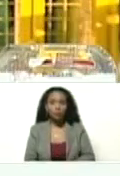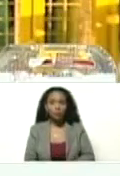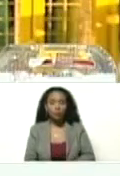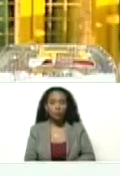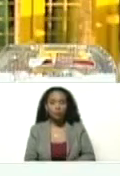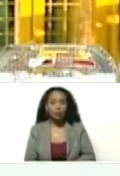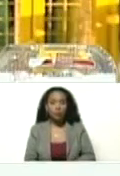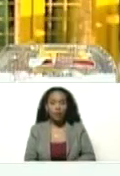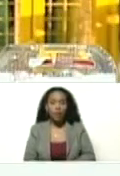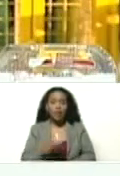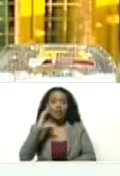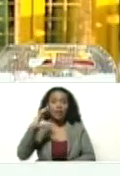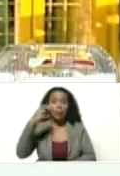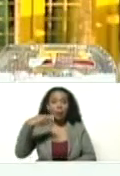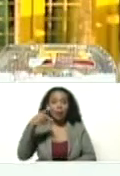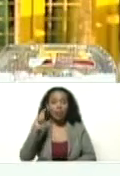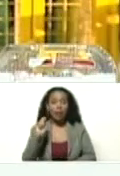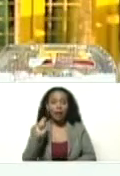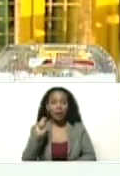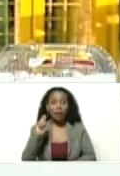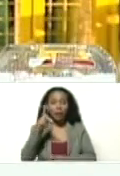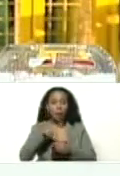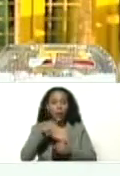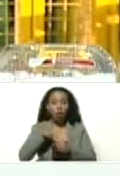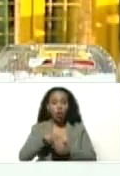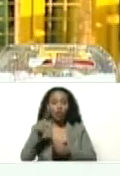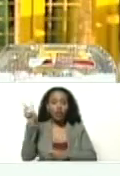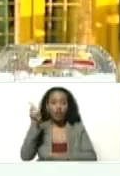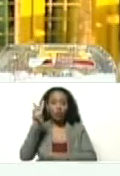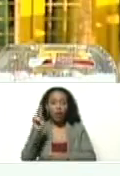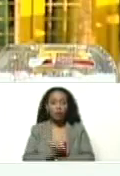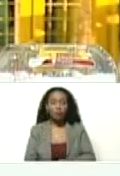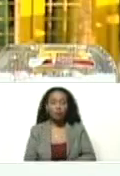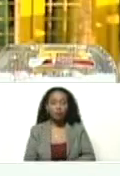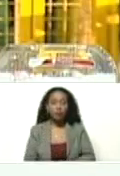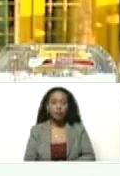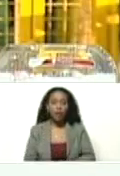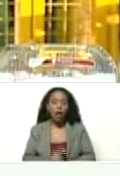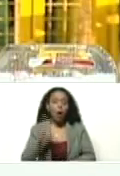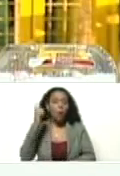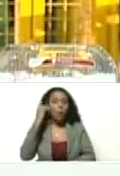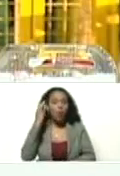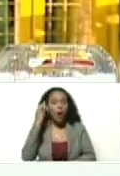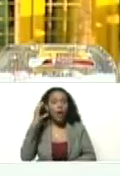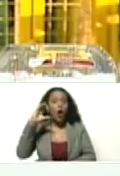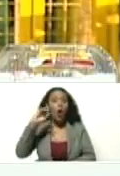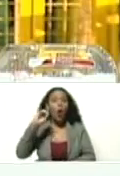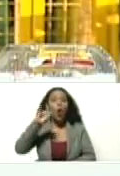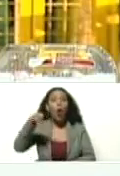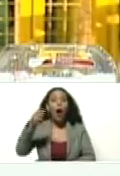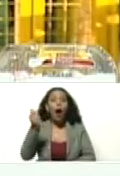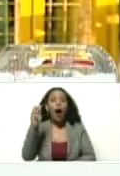de los CPT Pequibén. Se trata de Ojani Rincón. Ojani,